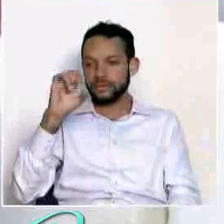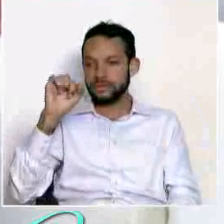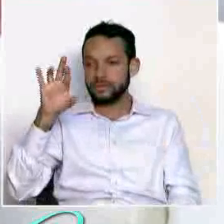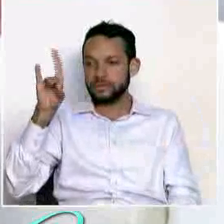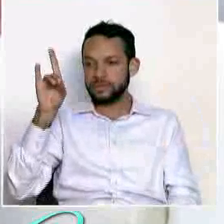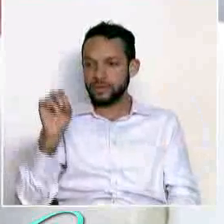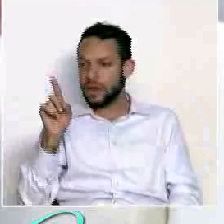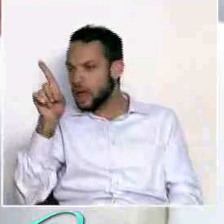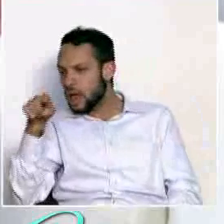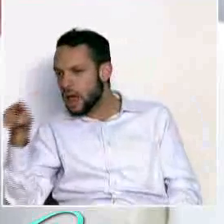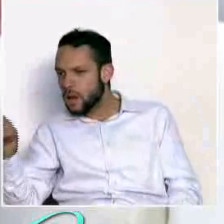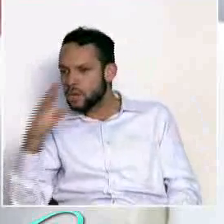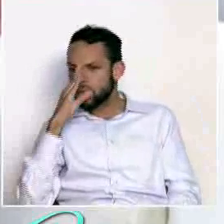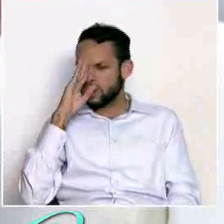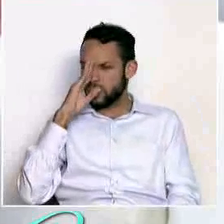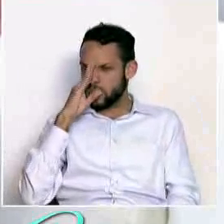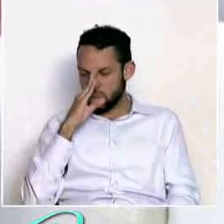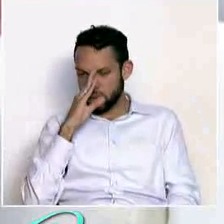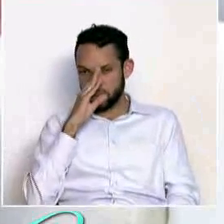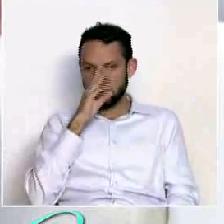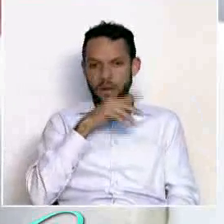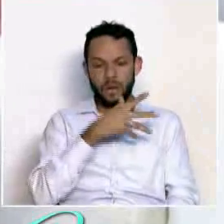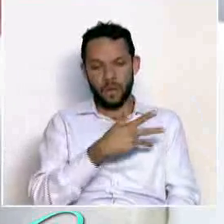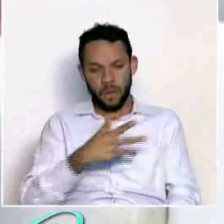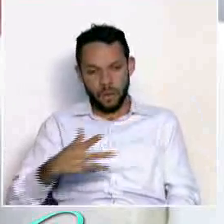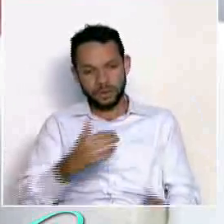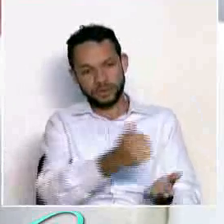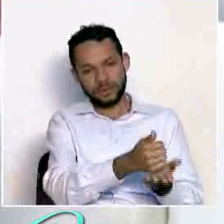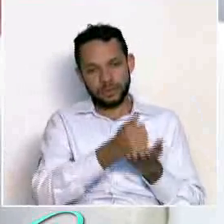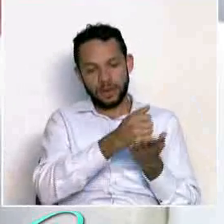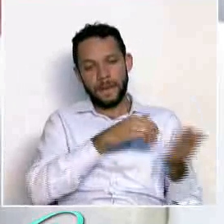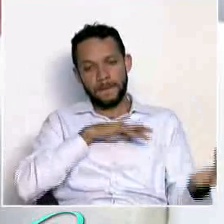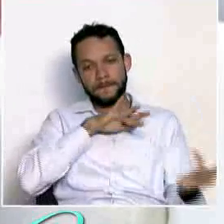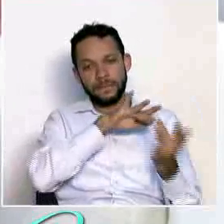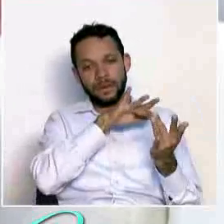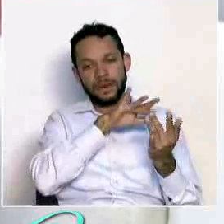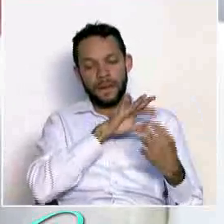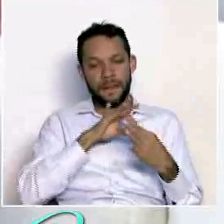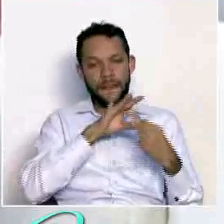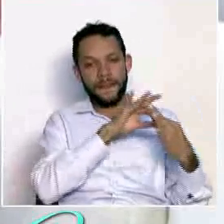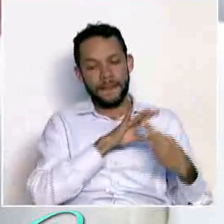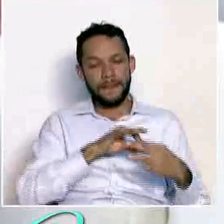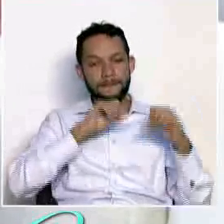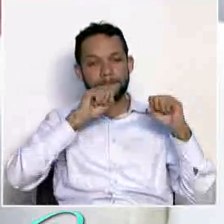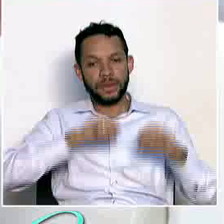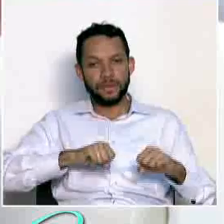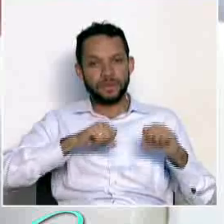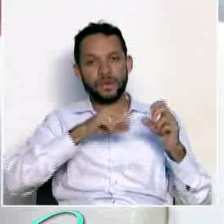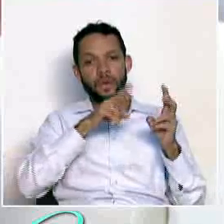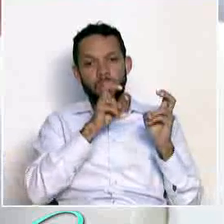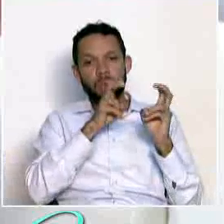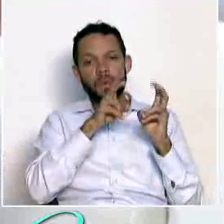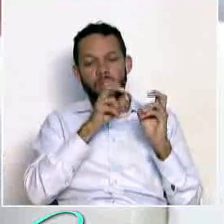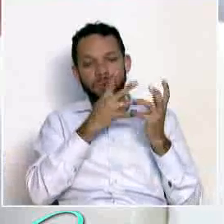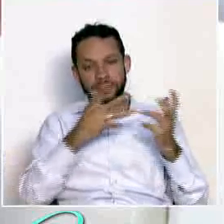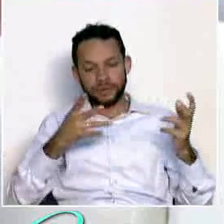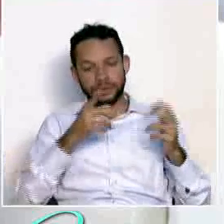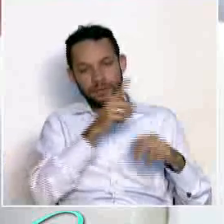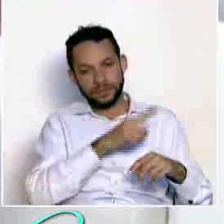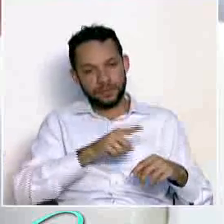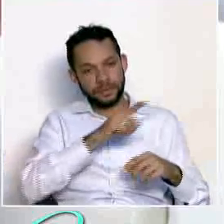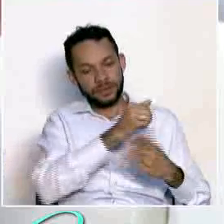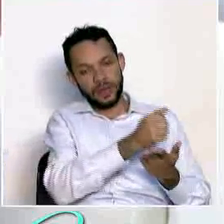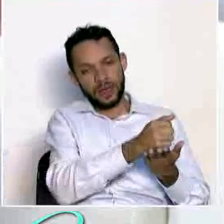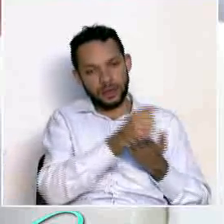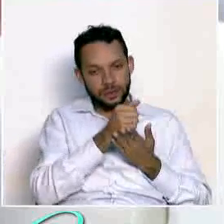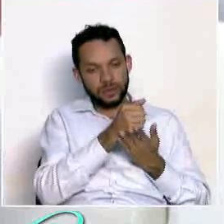muchos mitos acerca de la hipnosis, entonces es muy importante aclarar esto y realmente conocer antes de criticar y antes